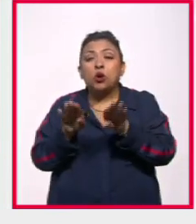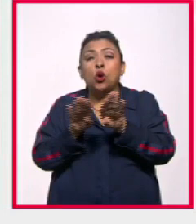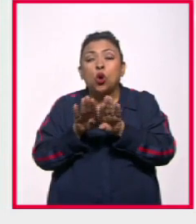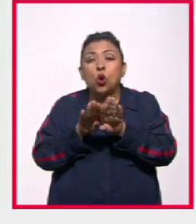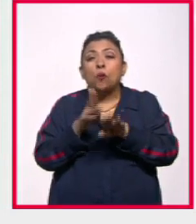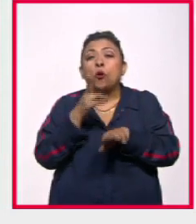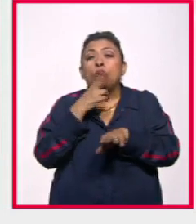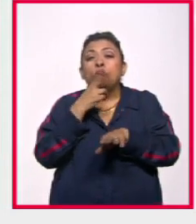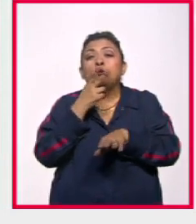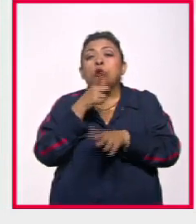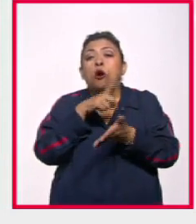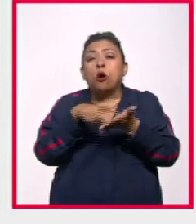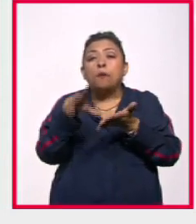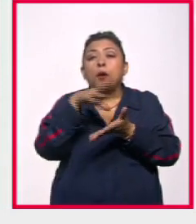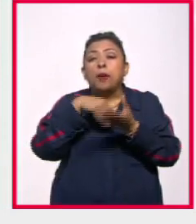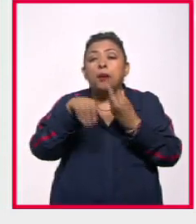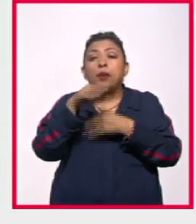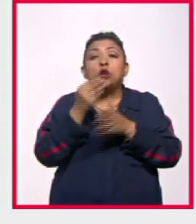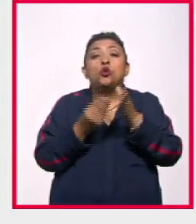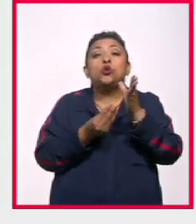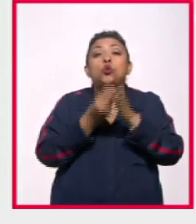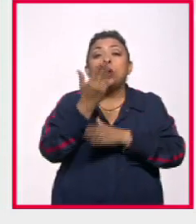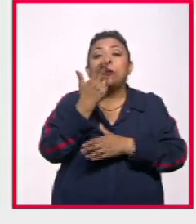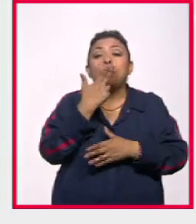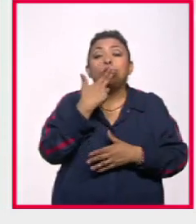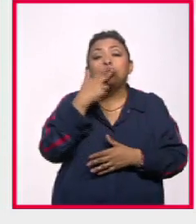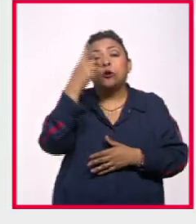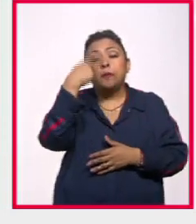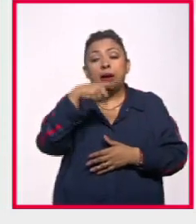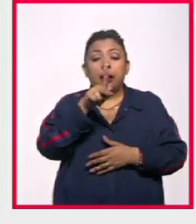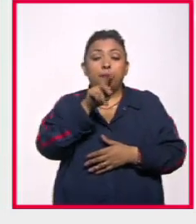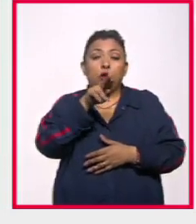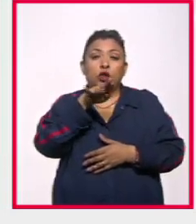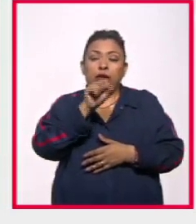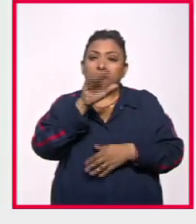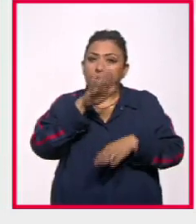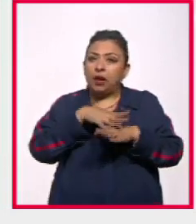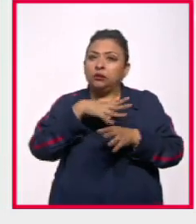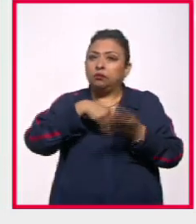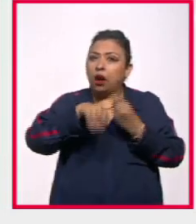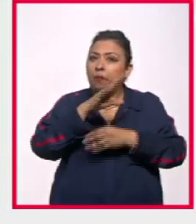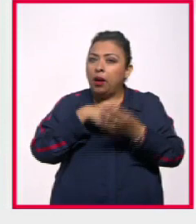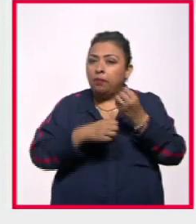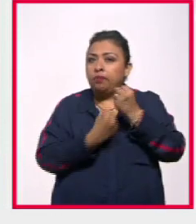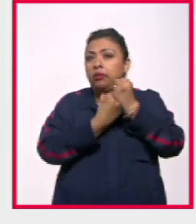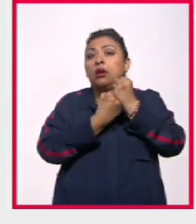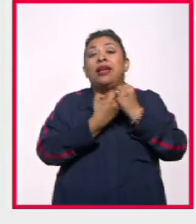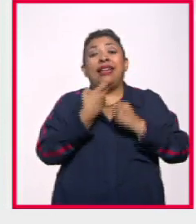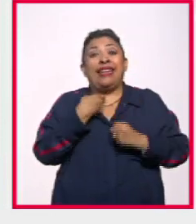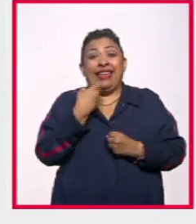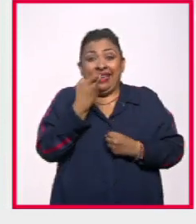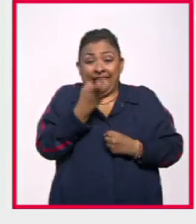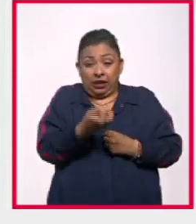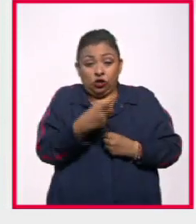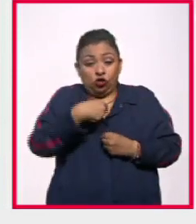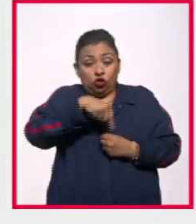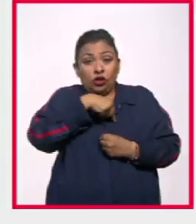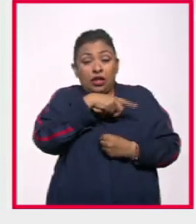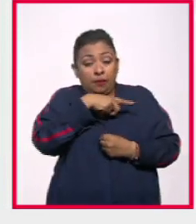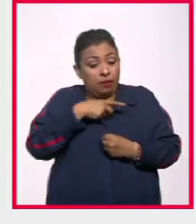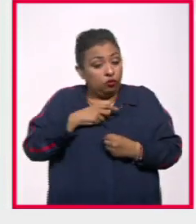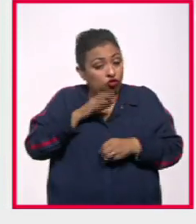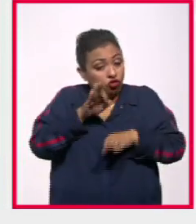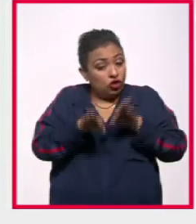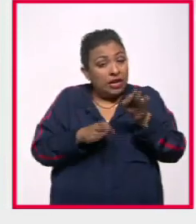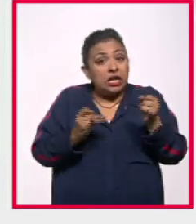consumo, tenemos que adquirir nuevas fuentes de proteínas más sustentables, pero tenemos que hacer de esas fuentes también